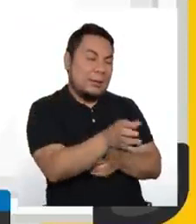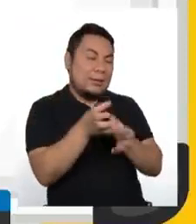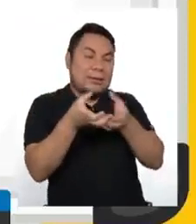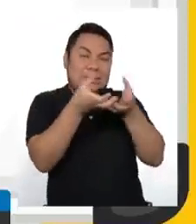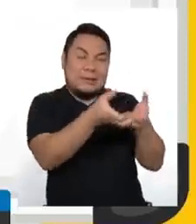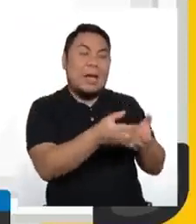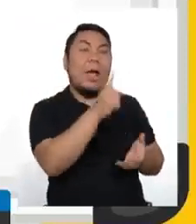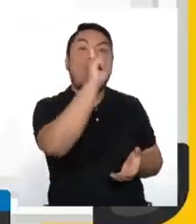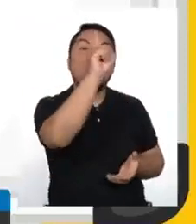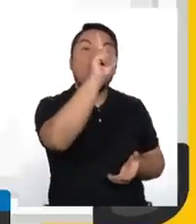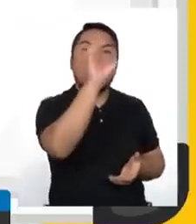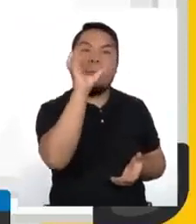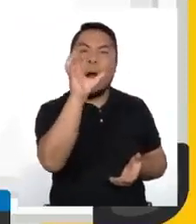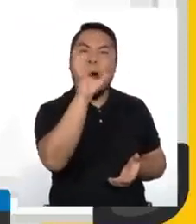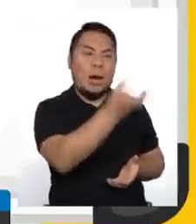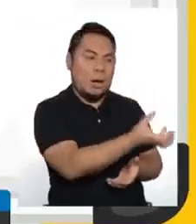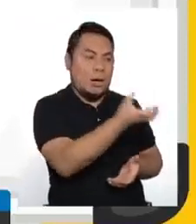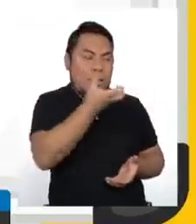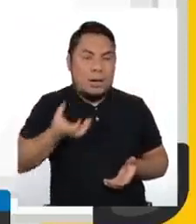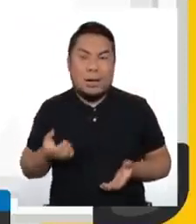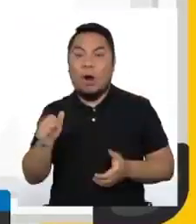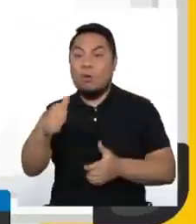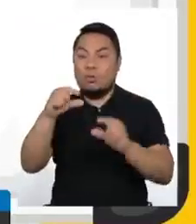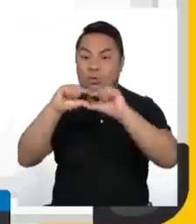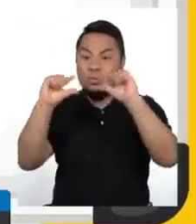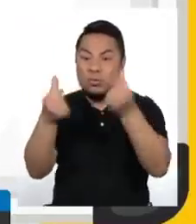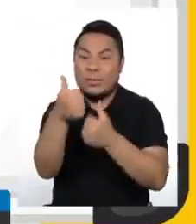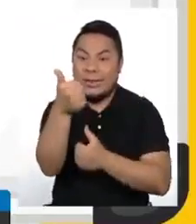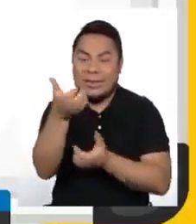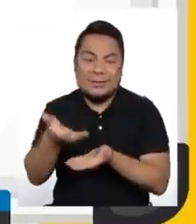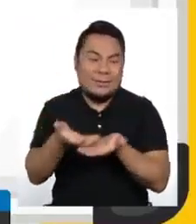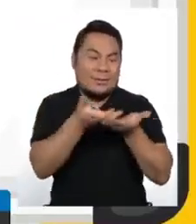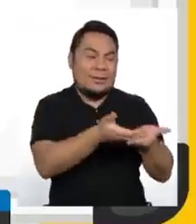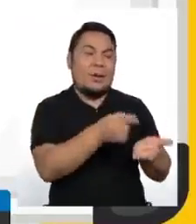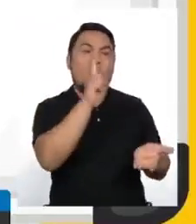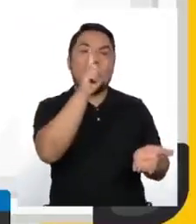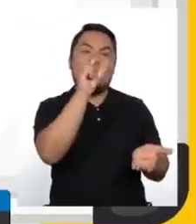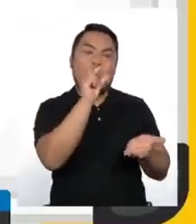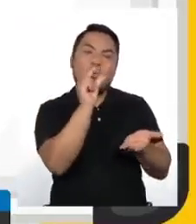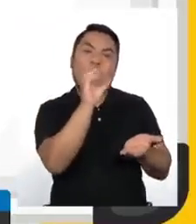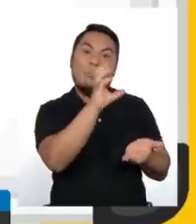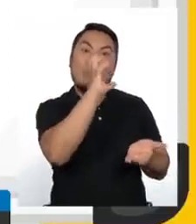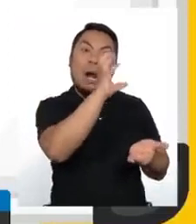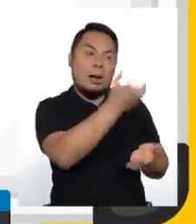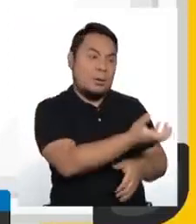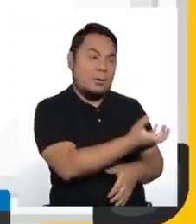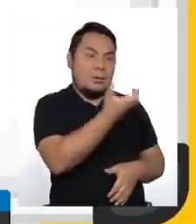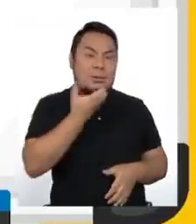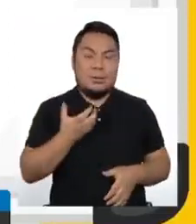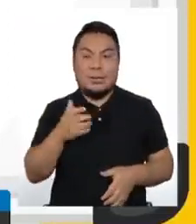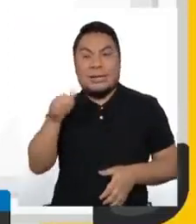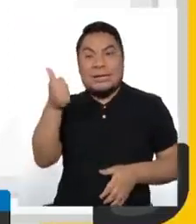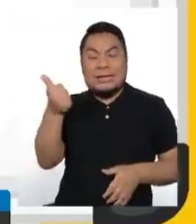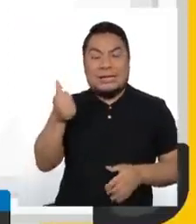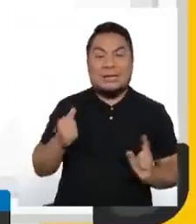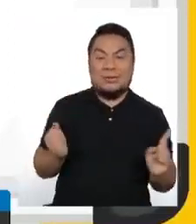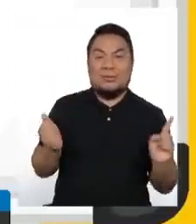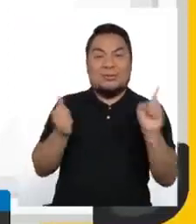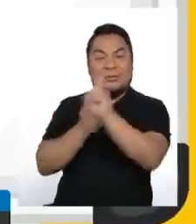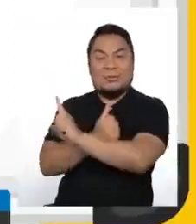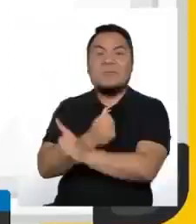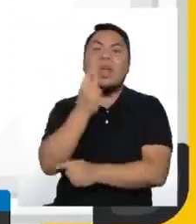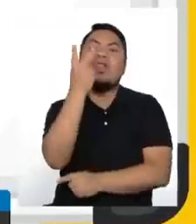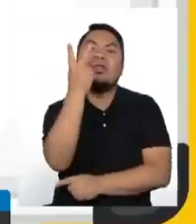canica grande y otro grupo de 10 por otra canica grande. Al final, obtuvo 2 canicas